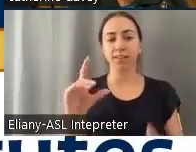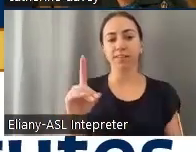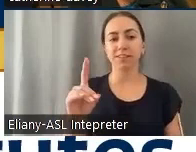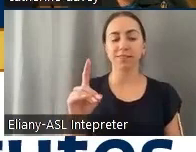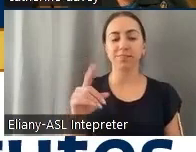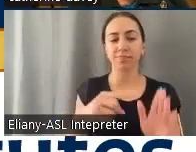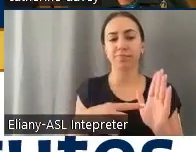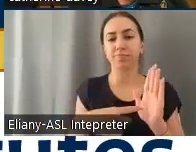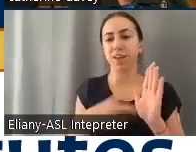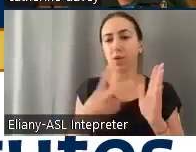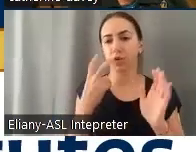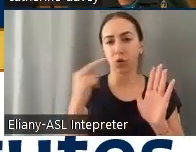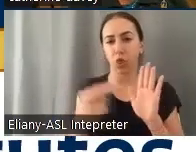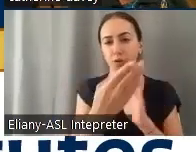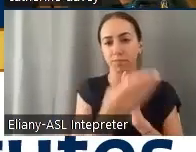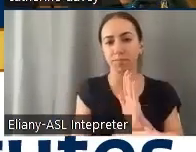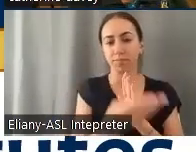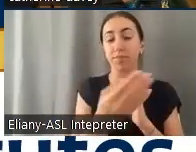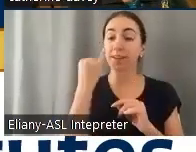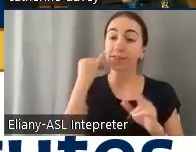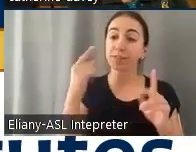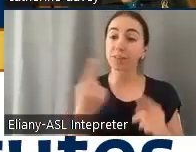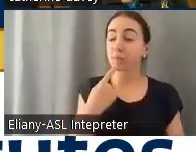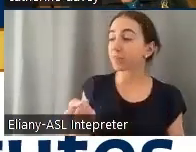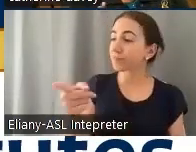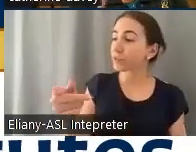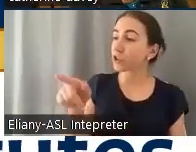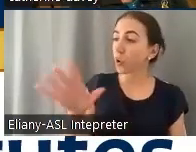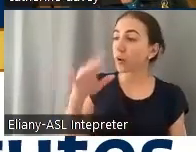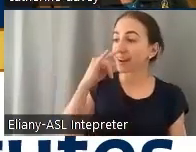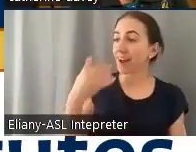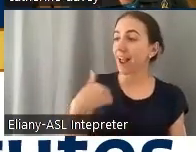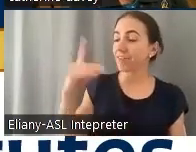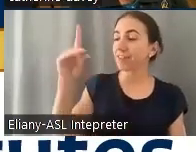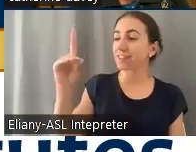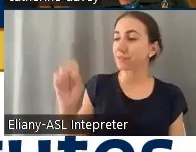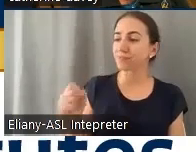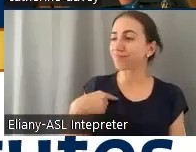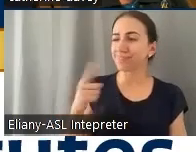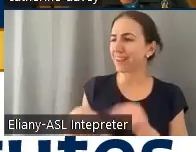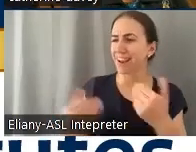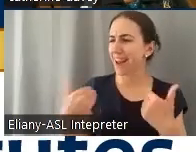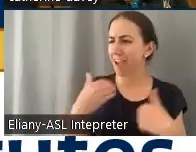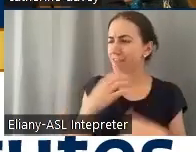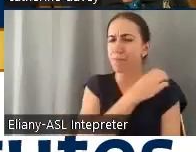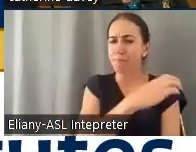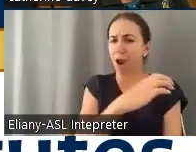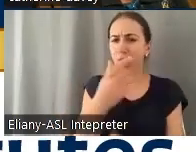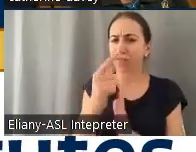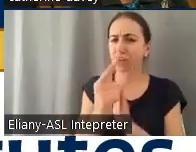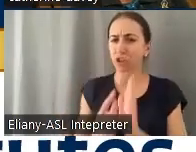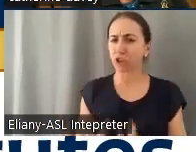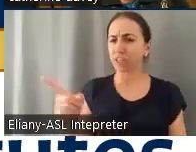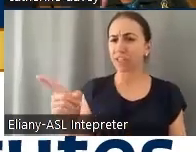Directivas avanzadas, quiero verlos directamente del estatuto. Si alguna persona te dice, tu niño tiene síndrome de Down, no pueden tener un